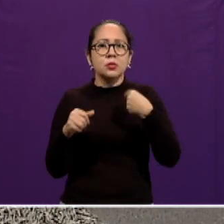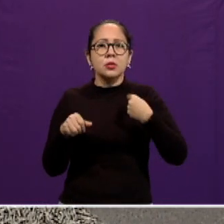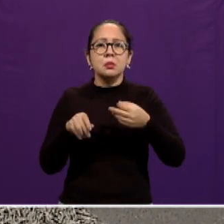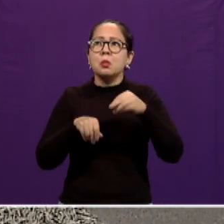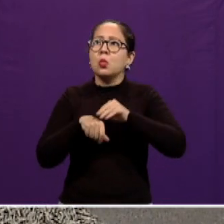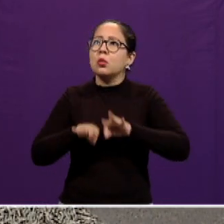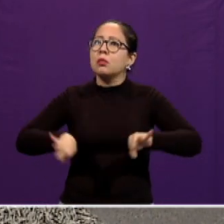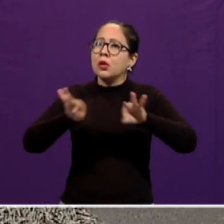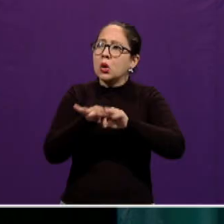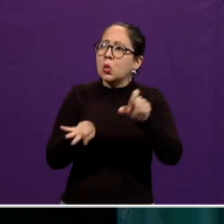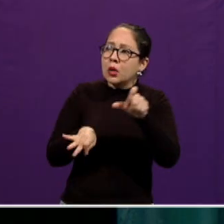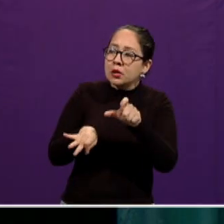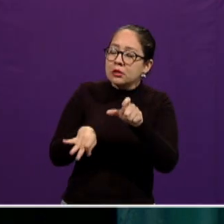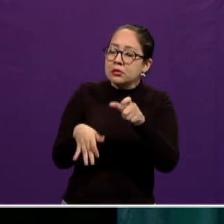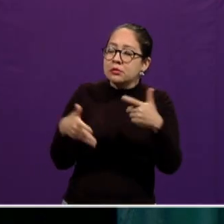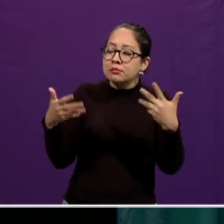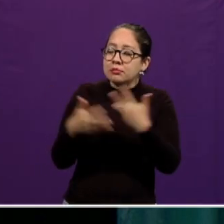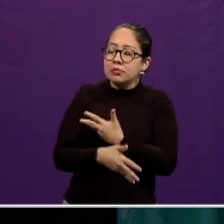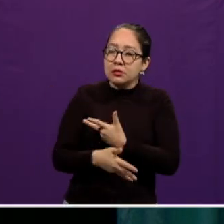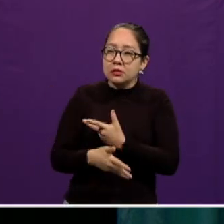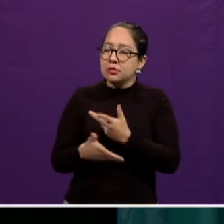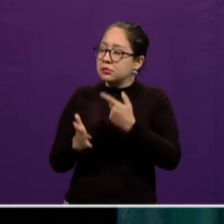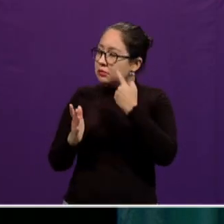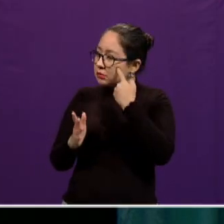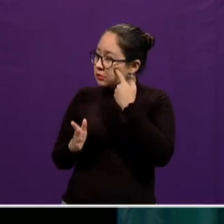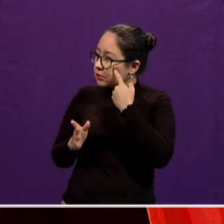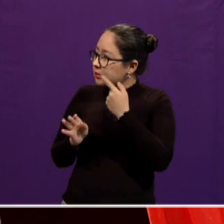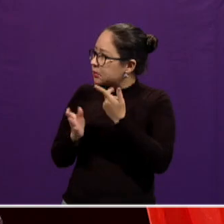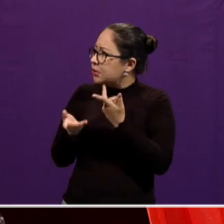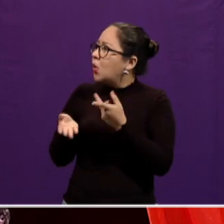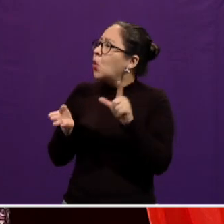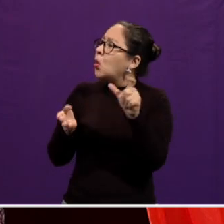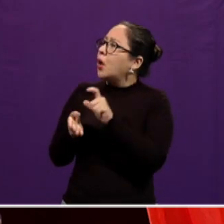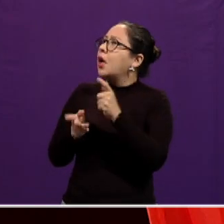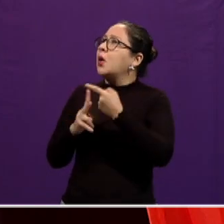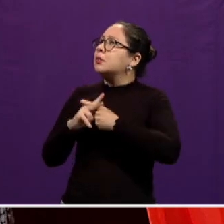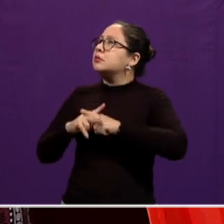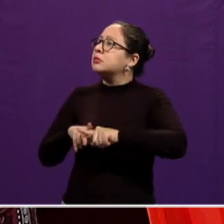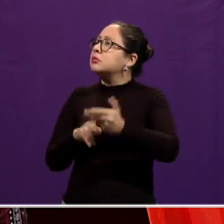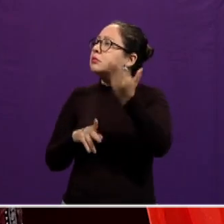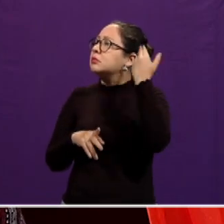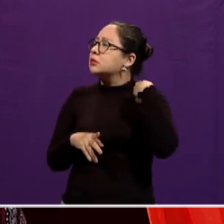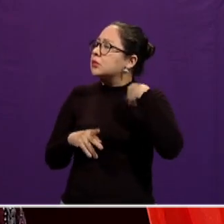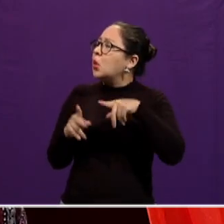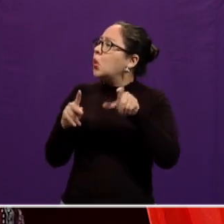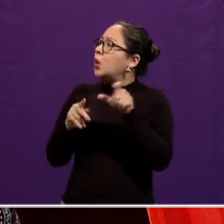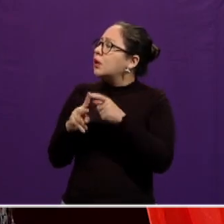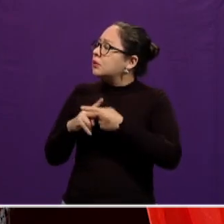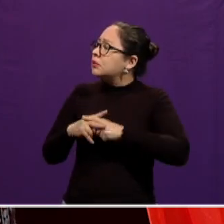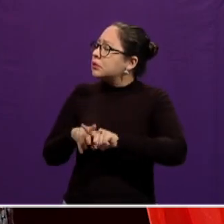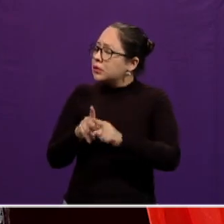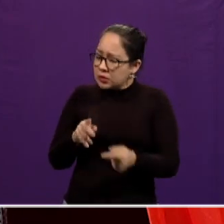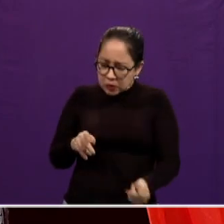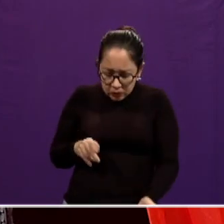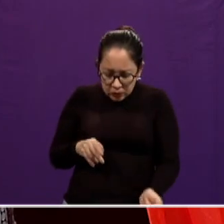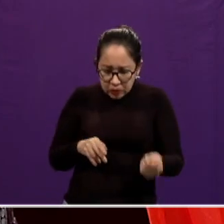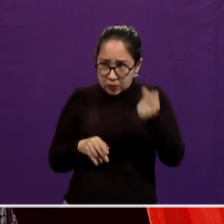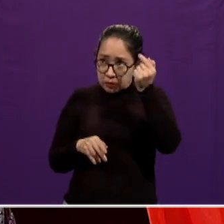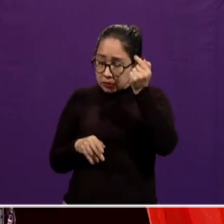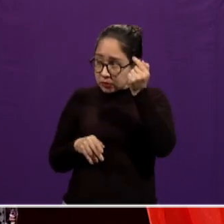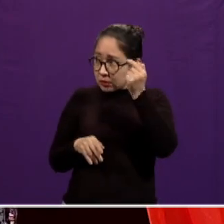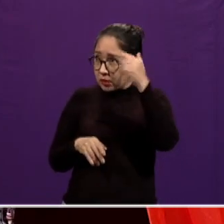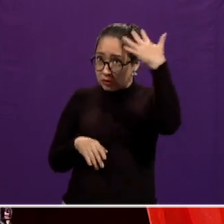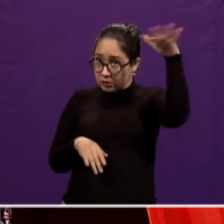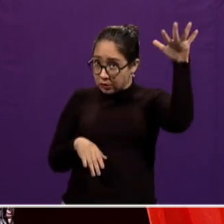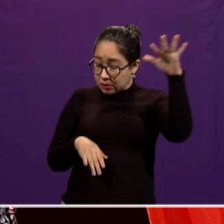nosotras, pero ¿desde qué edad es importante entonces empezar a tener estos límites? Ok, si ya estamos grandes, ¿se puede? O sea, si ya